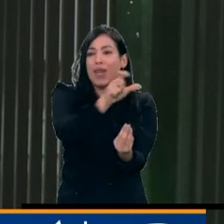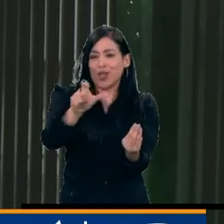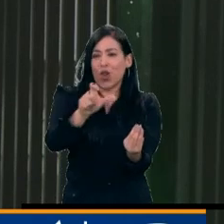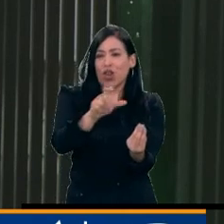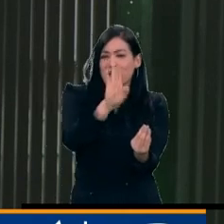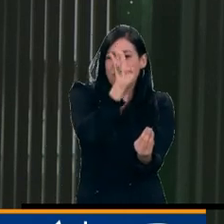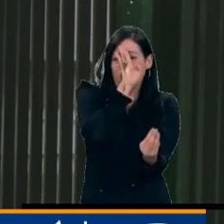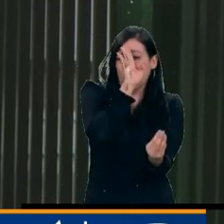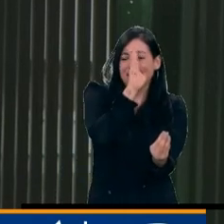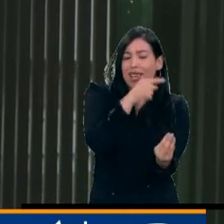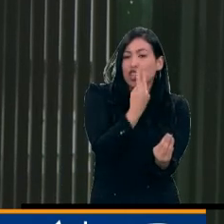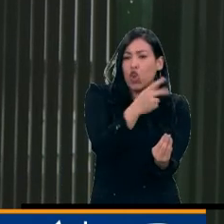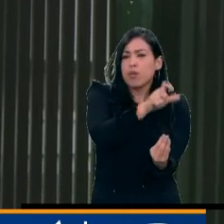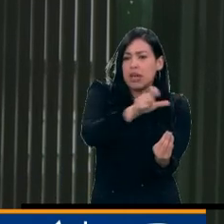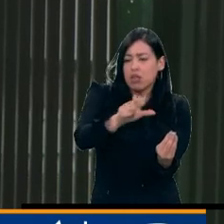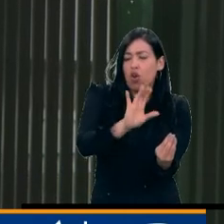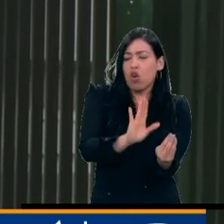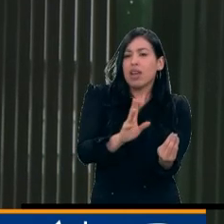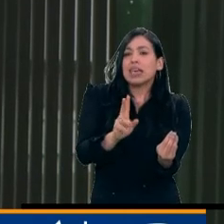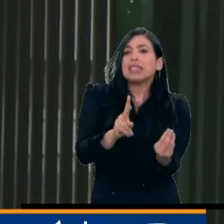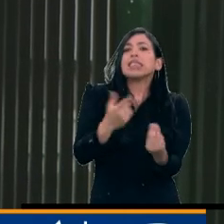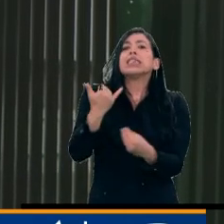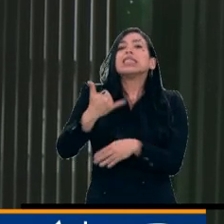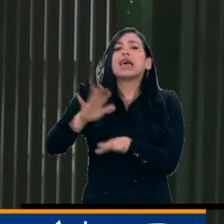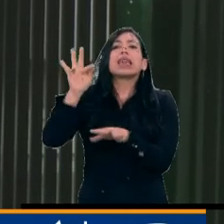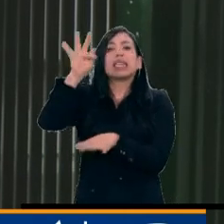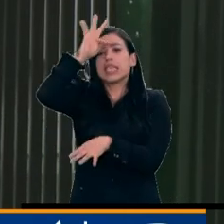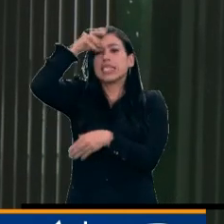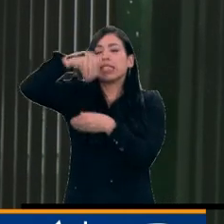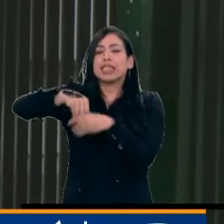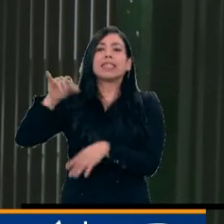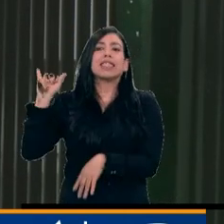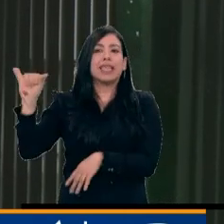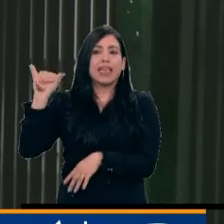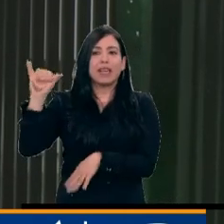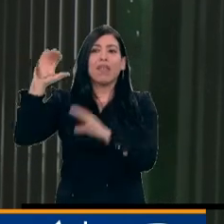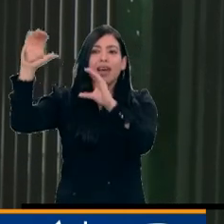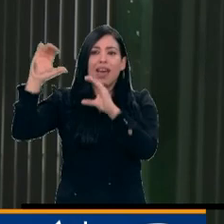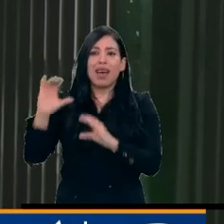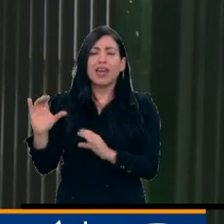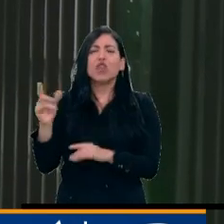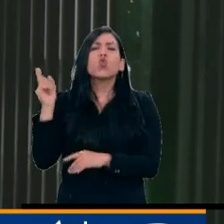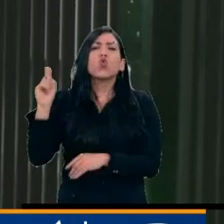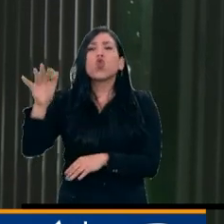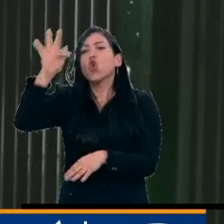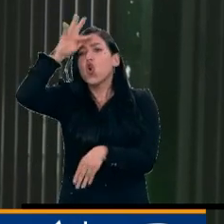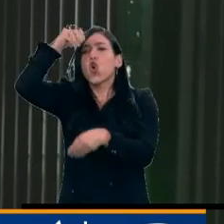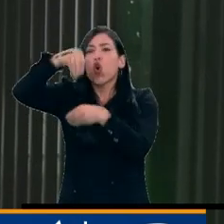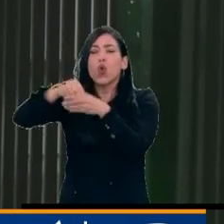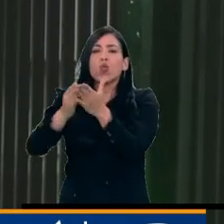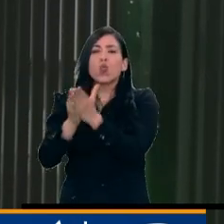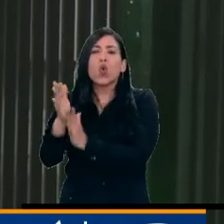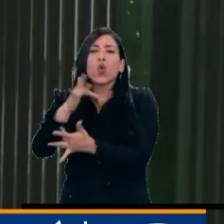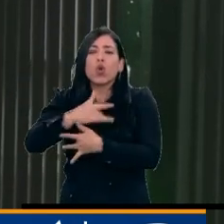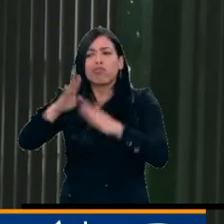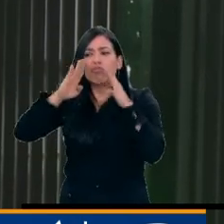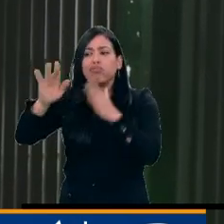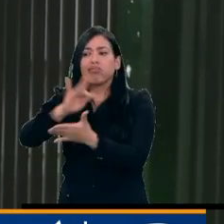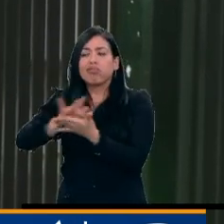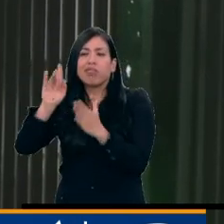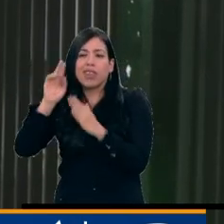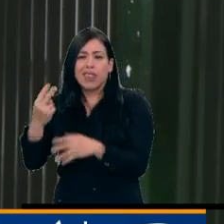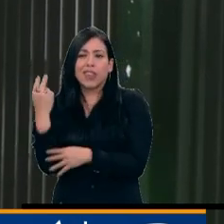aquí a la Policía Metropolitana de Neiva debieron quedarse en el departamento del Caquetá en un centro asistencial recibiendo atención